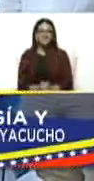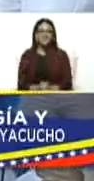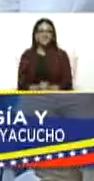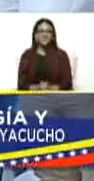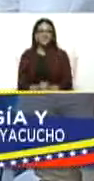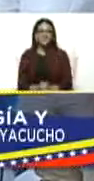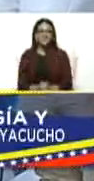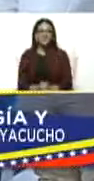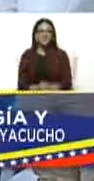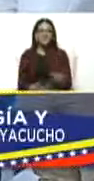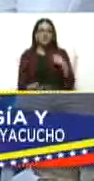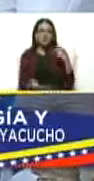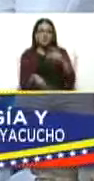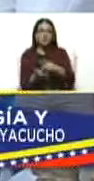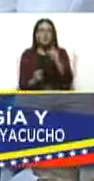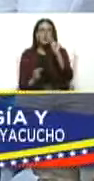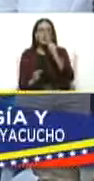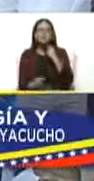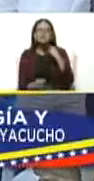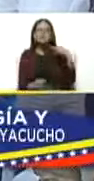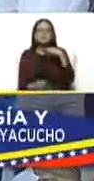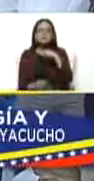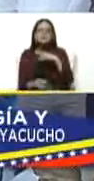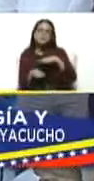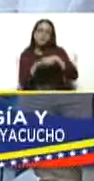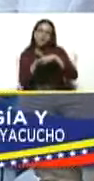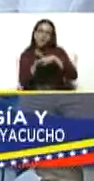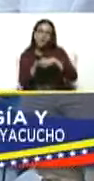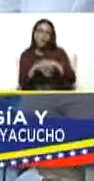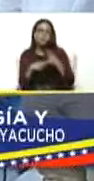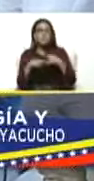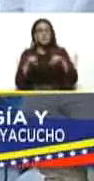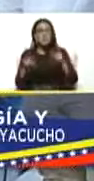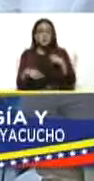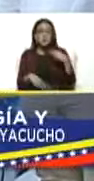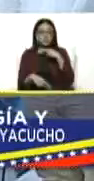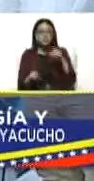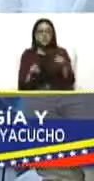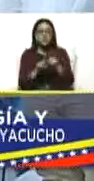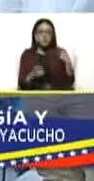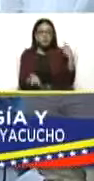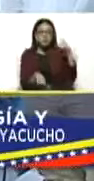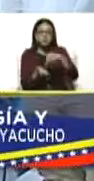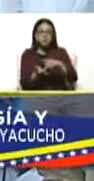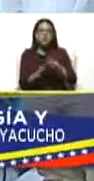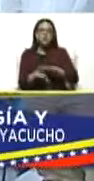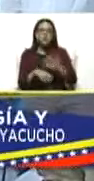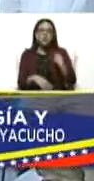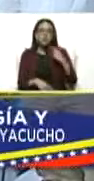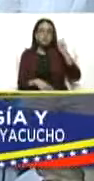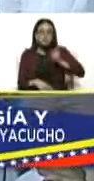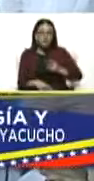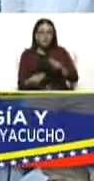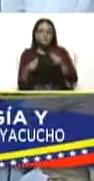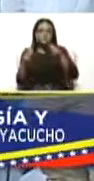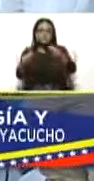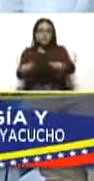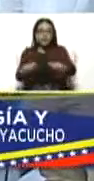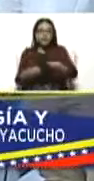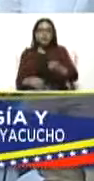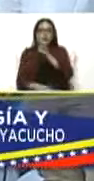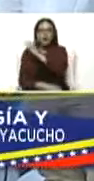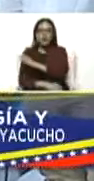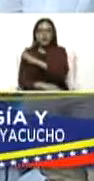Yo vengo un poco ronco, pero tenía que venir a entregar acá en la Clínica Popular José